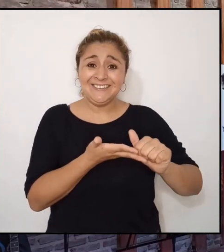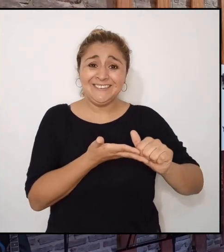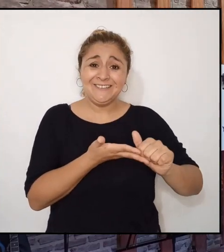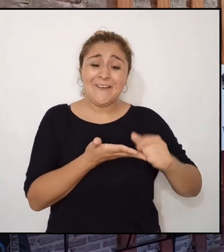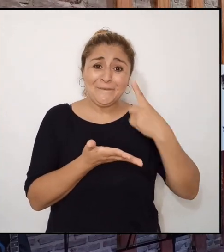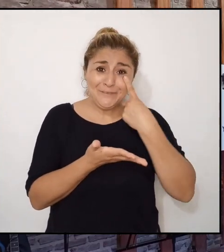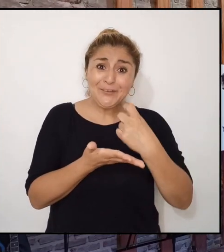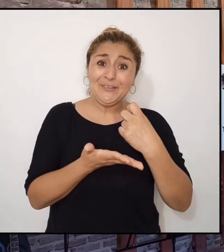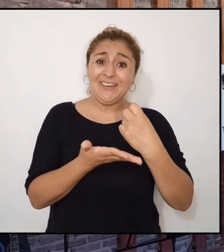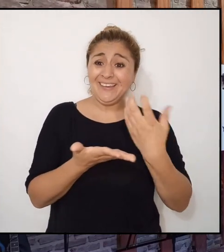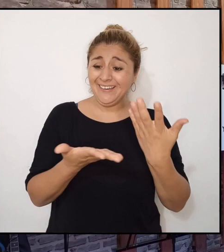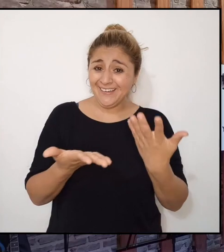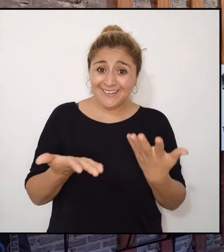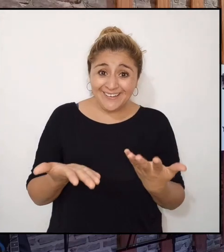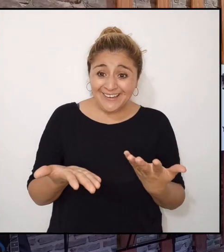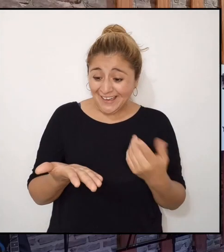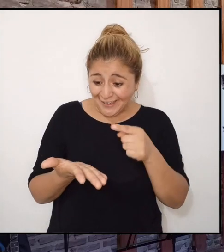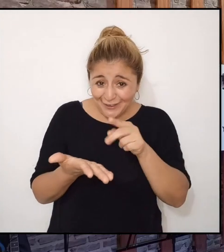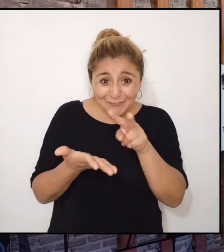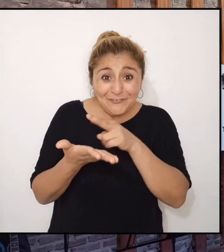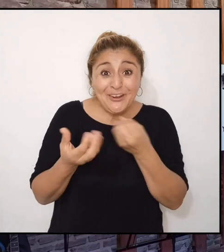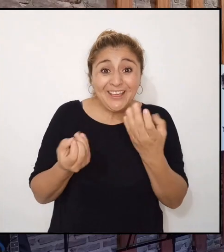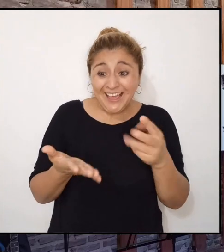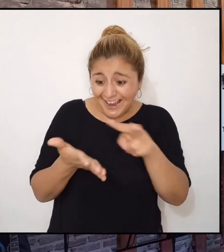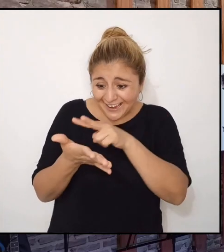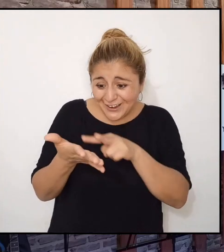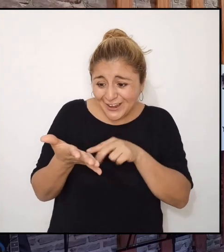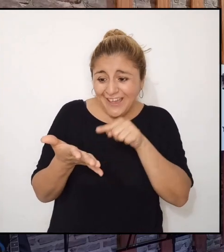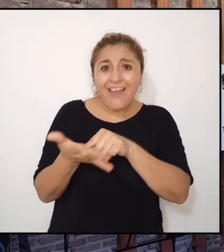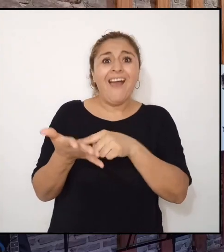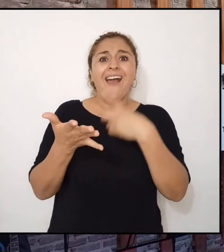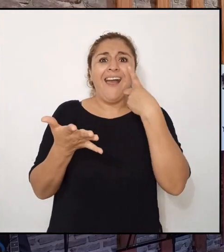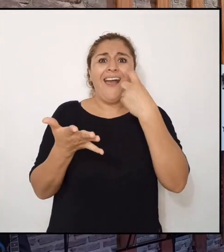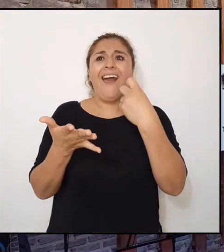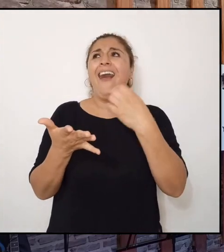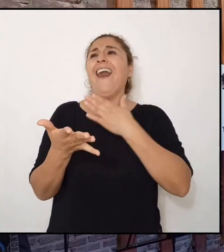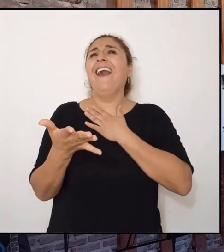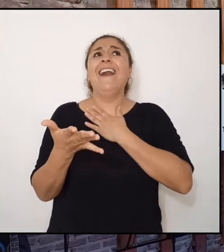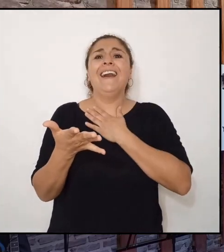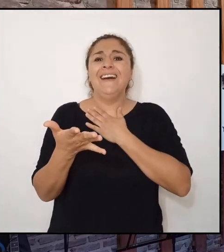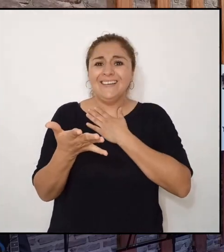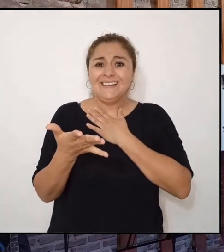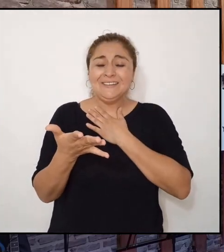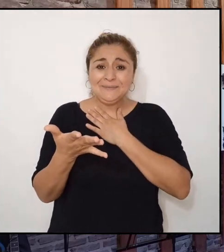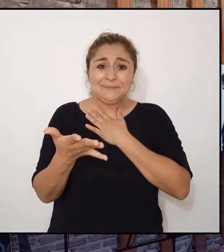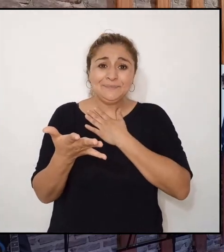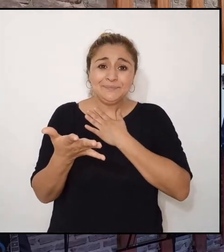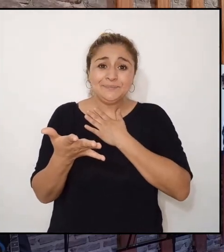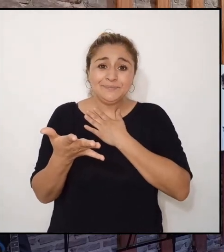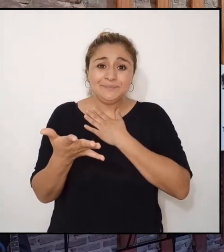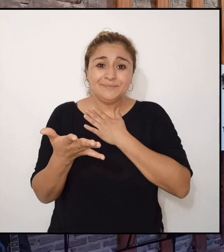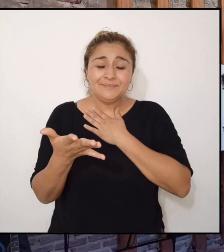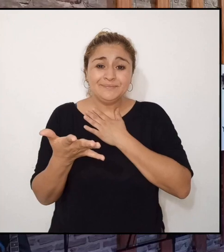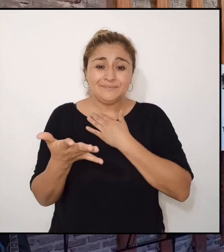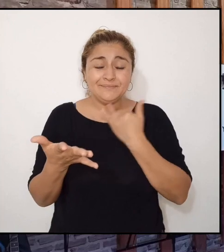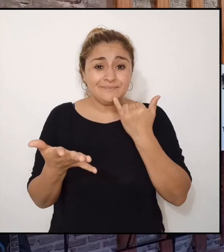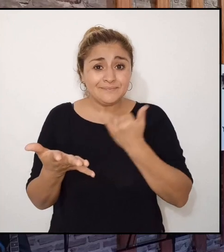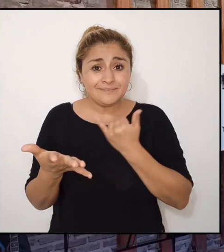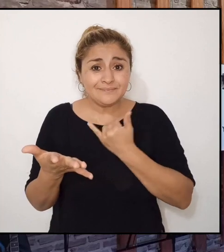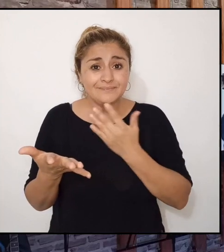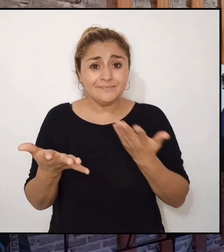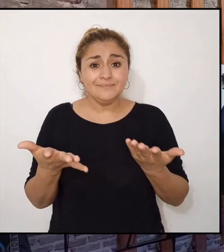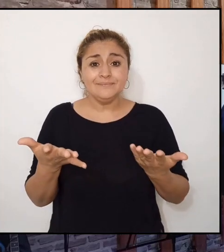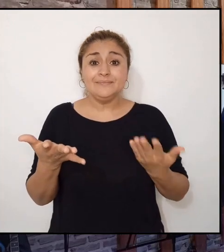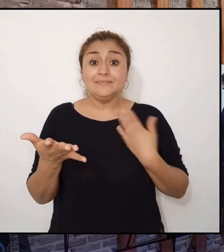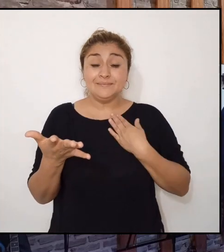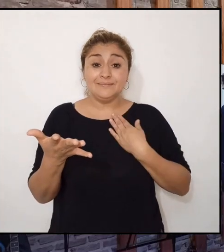Es eso, no hay lugar para otra cosa. Ahora, hermanos, si hacemos este monólogo, es probable que